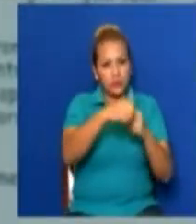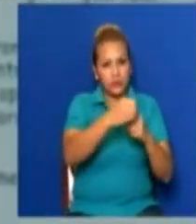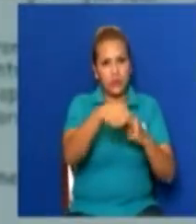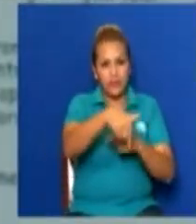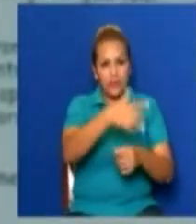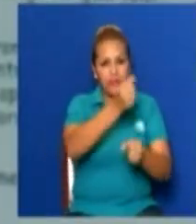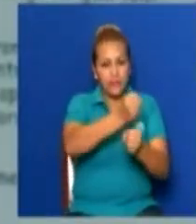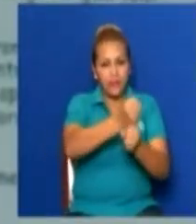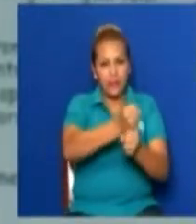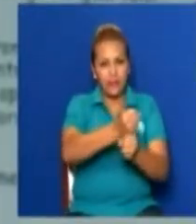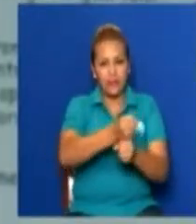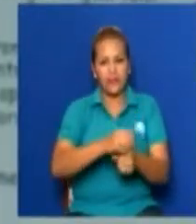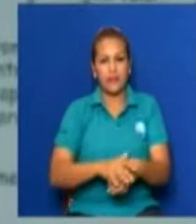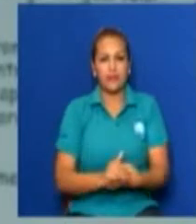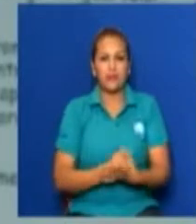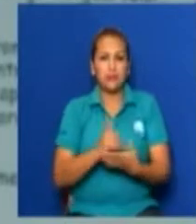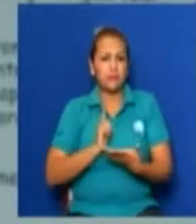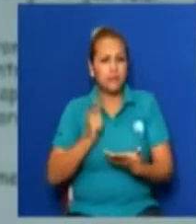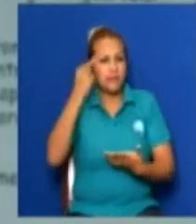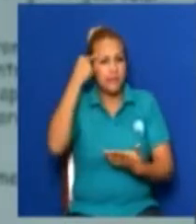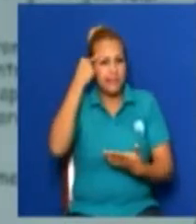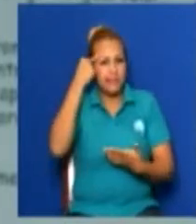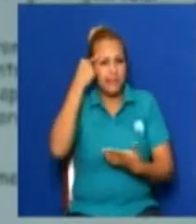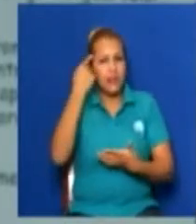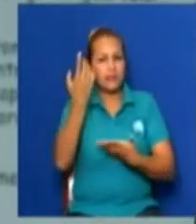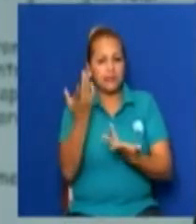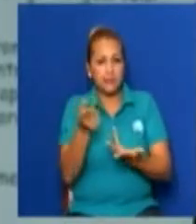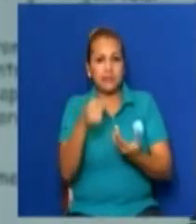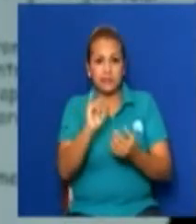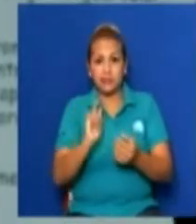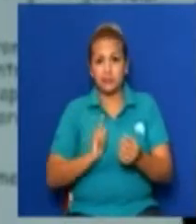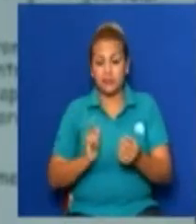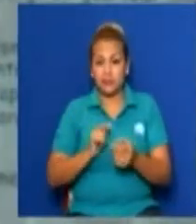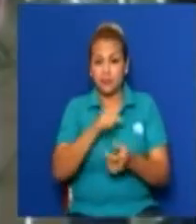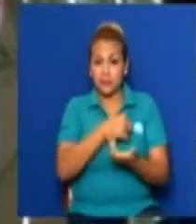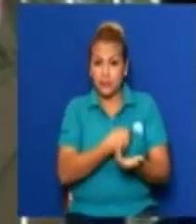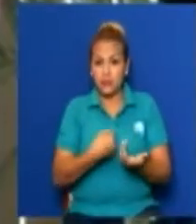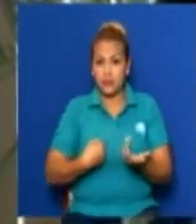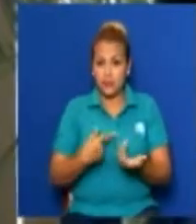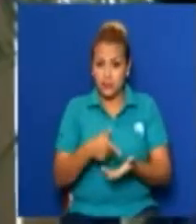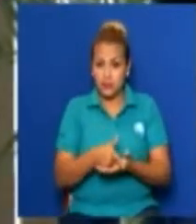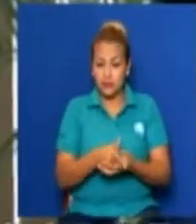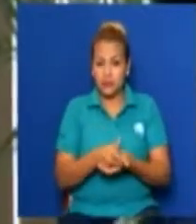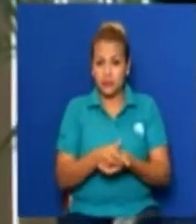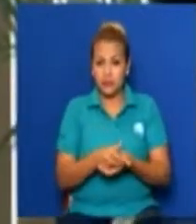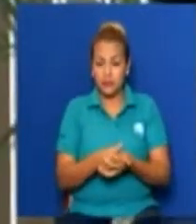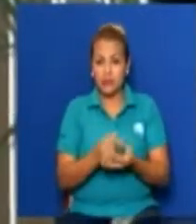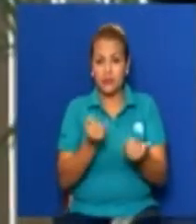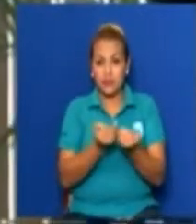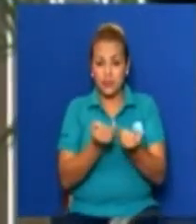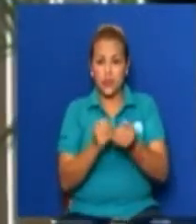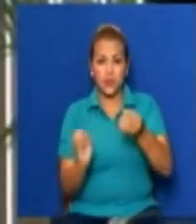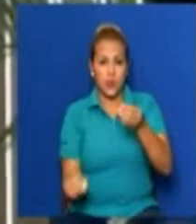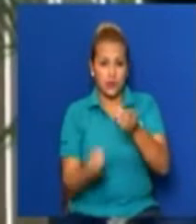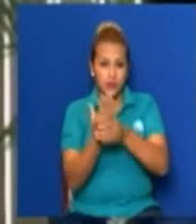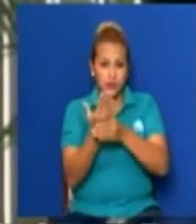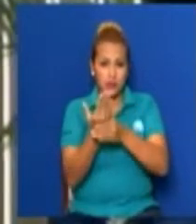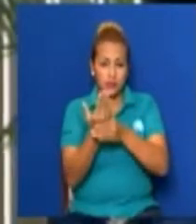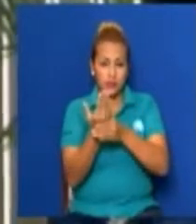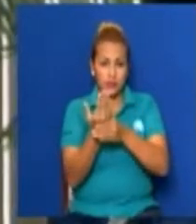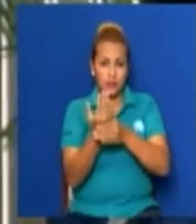son análisis que se tienen que hacer de forma tripartita y también incluir